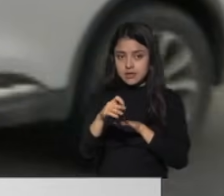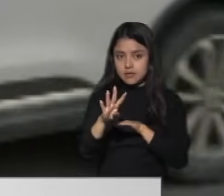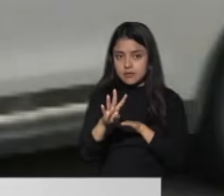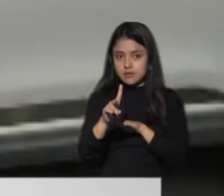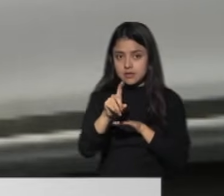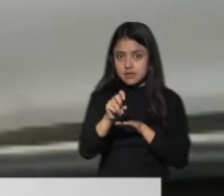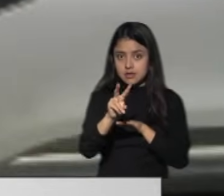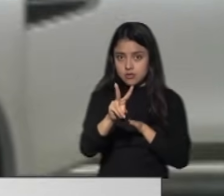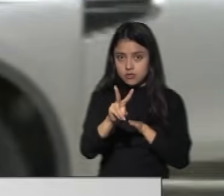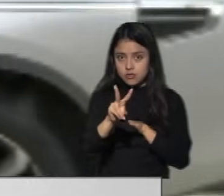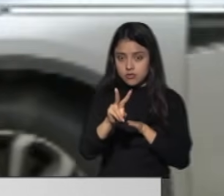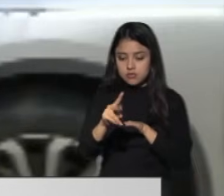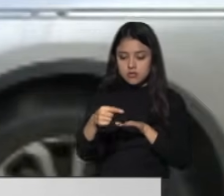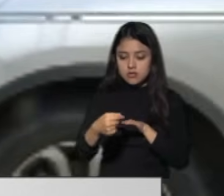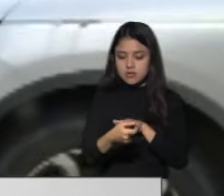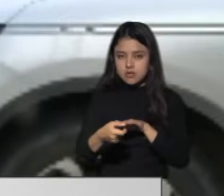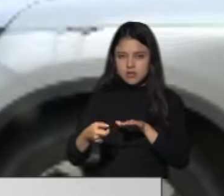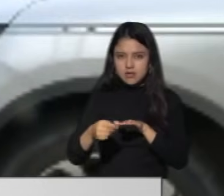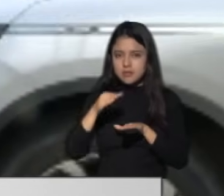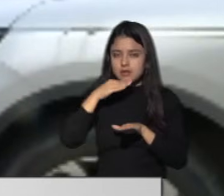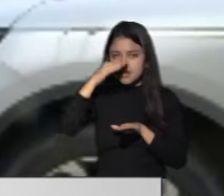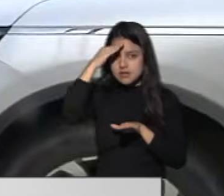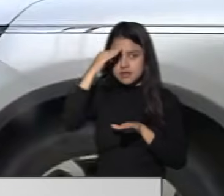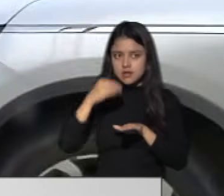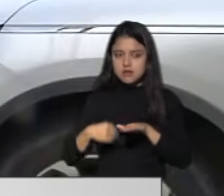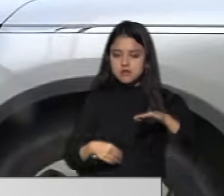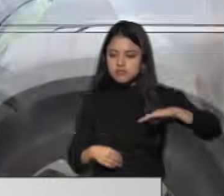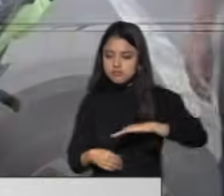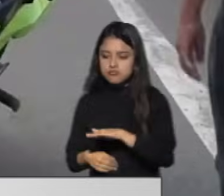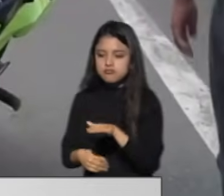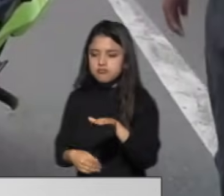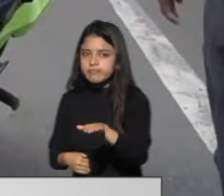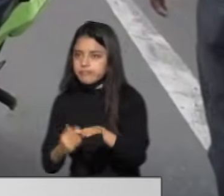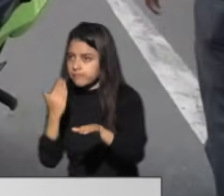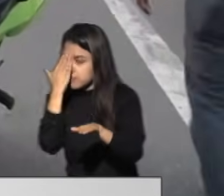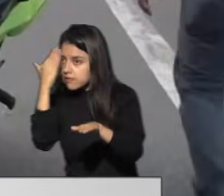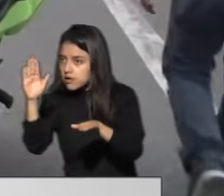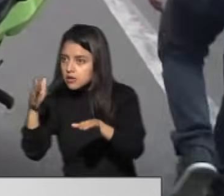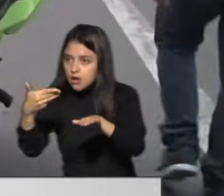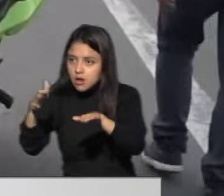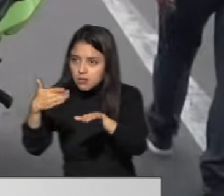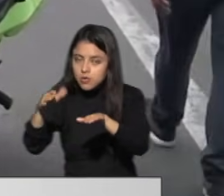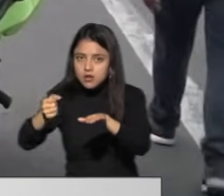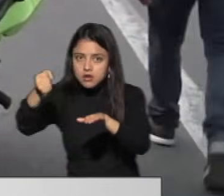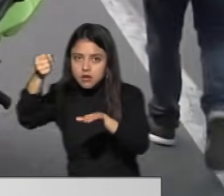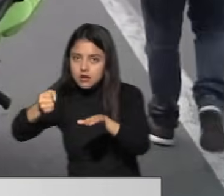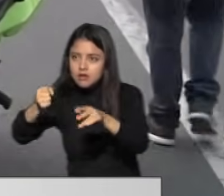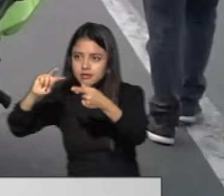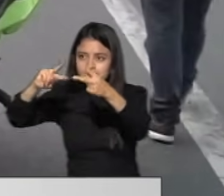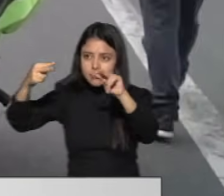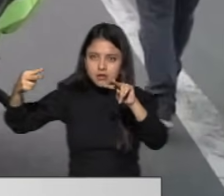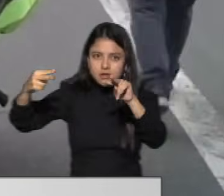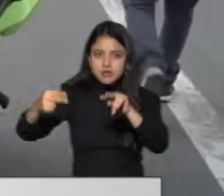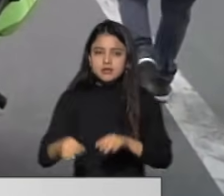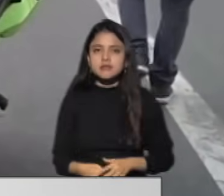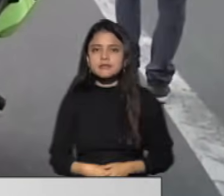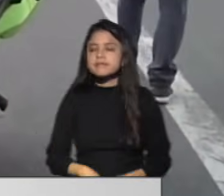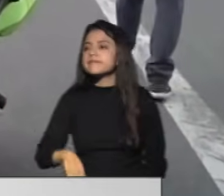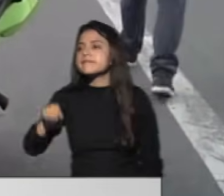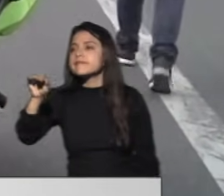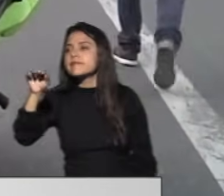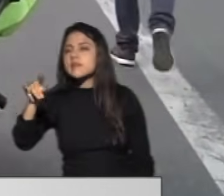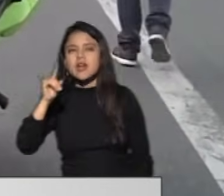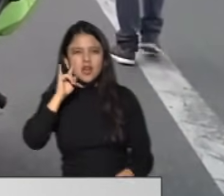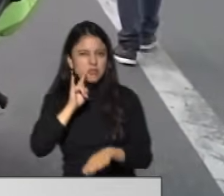LKP462 de Medellín, llegó un hombre a la puerta de la sede de medicina legal y le hizo una inesperada confesión al equipo